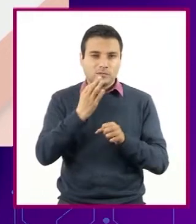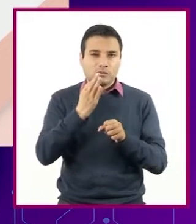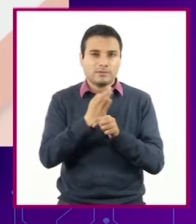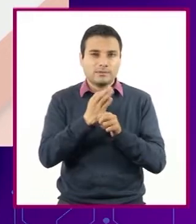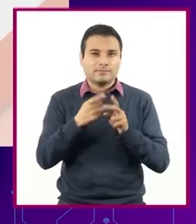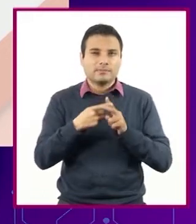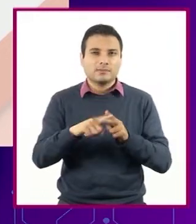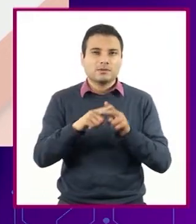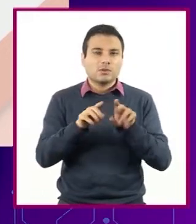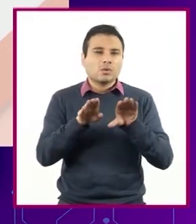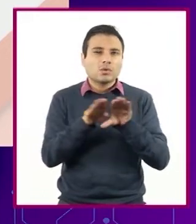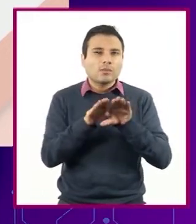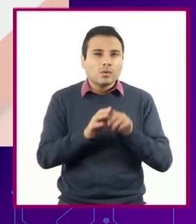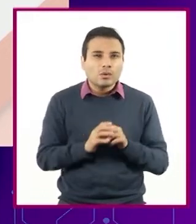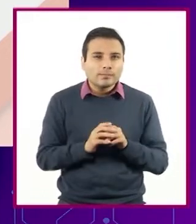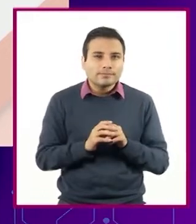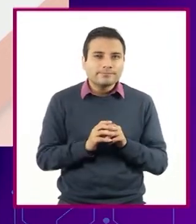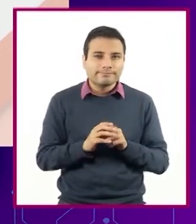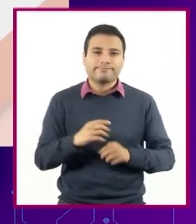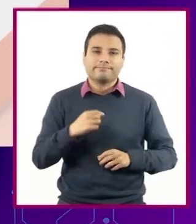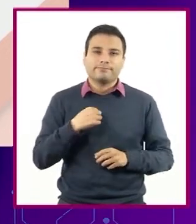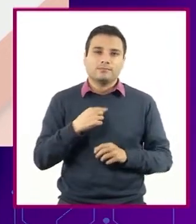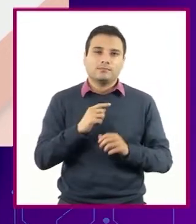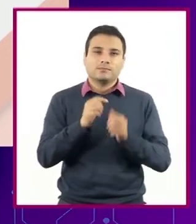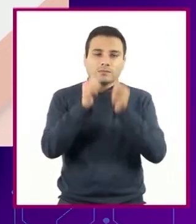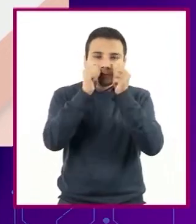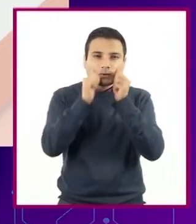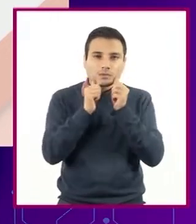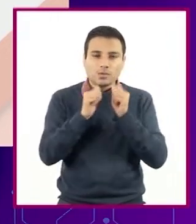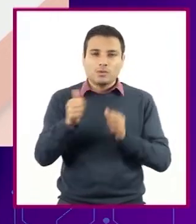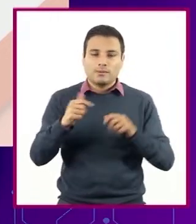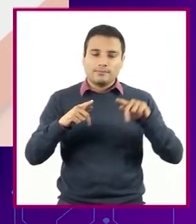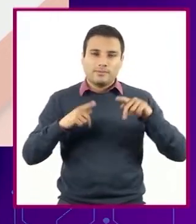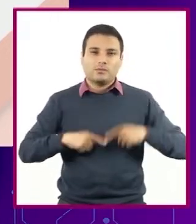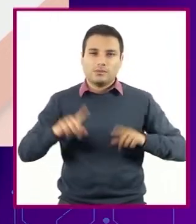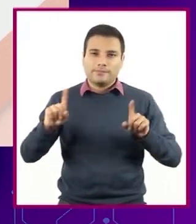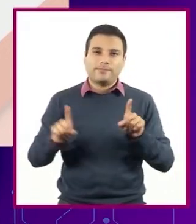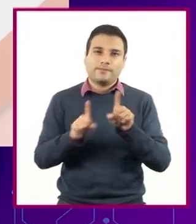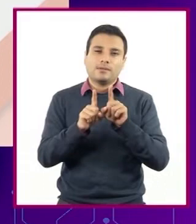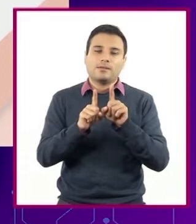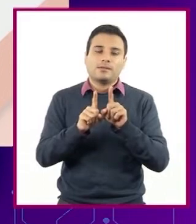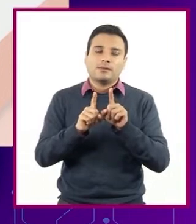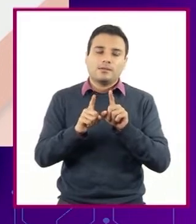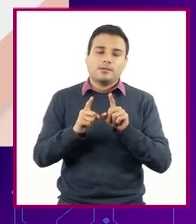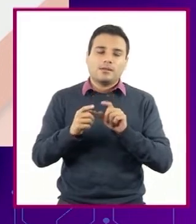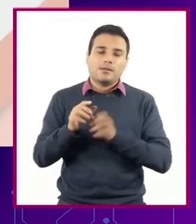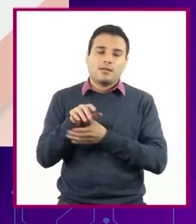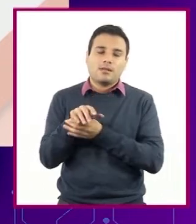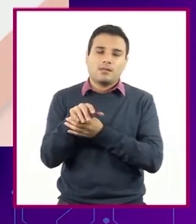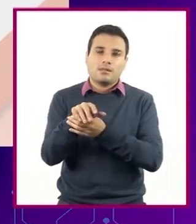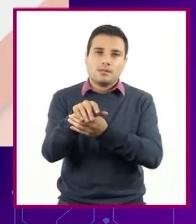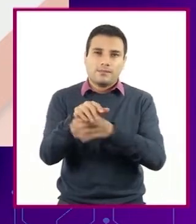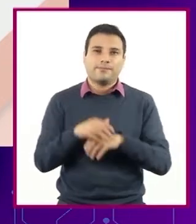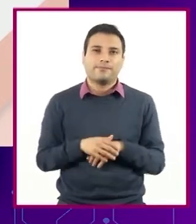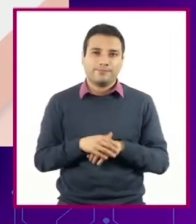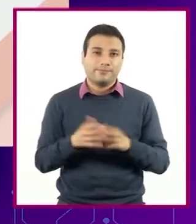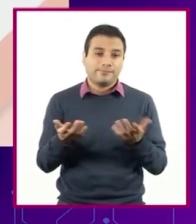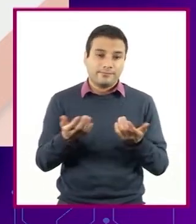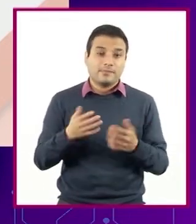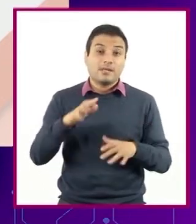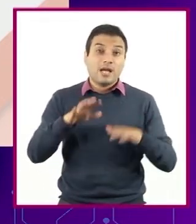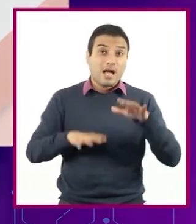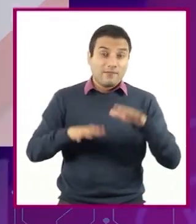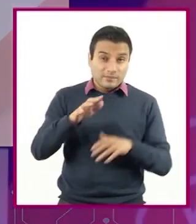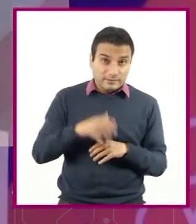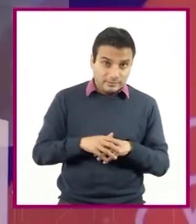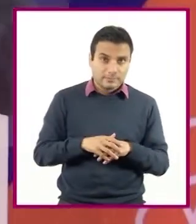dejándome llevar cual ciego por su lazarillo. A veces se aprecian las ventajas de la ignorancia sobre la razón y la